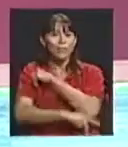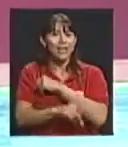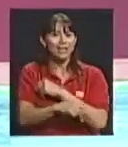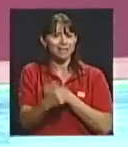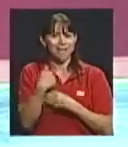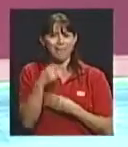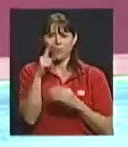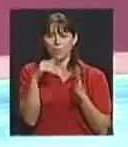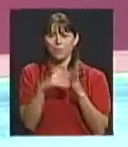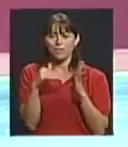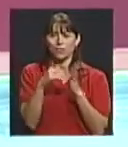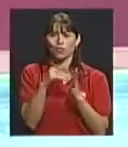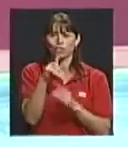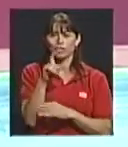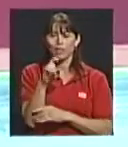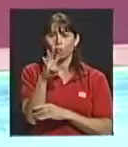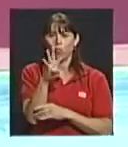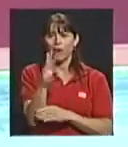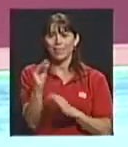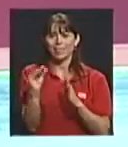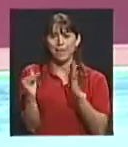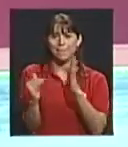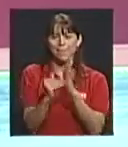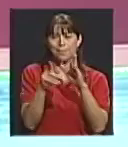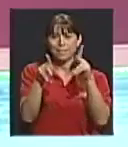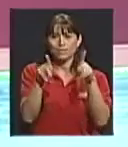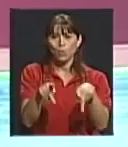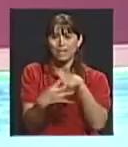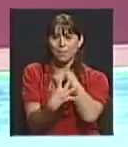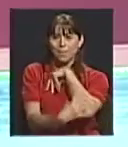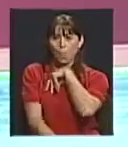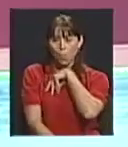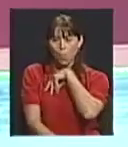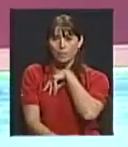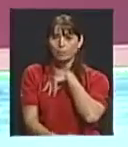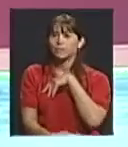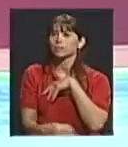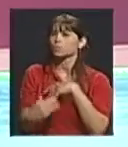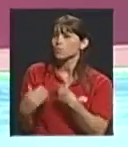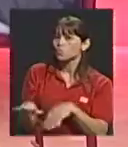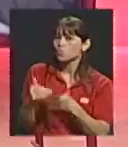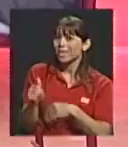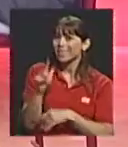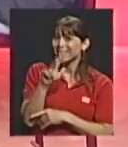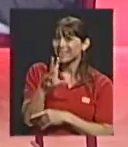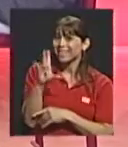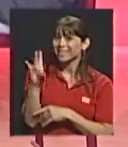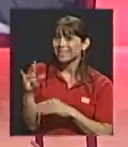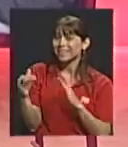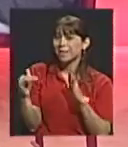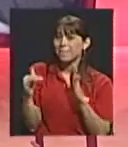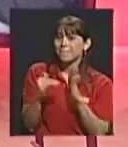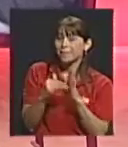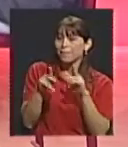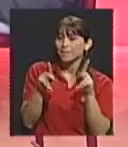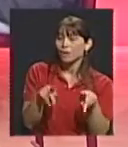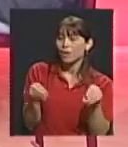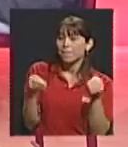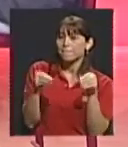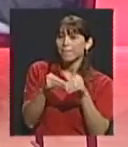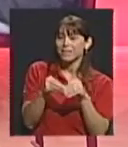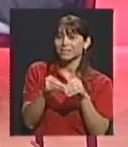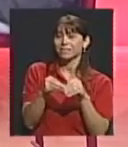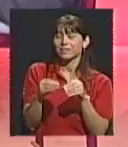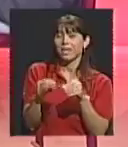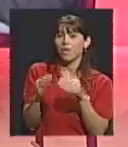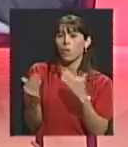1,140 1000 personas en condición de pobreza 1,100000 37,000 personas más pobres en relación al